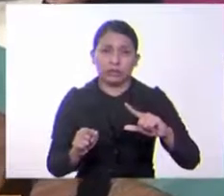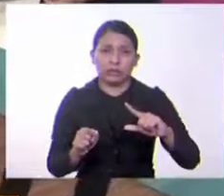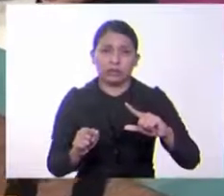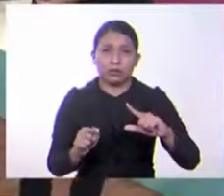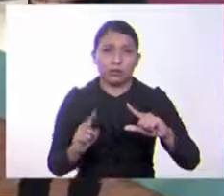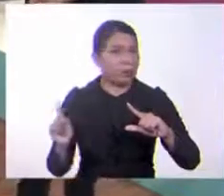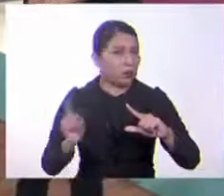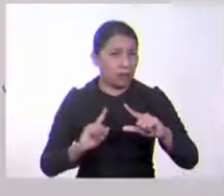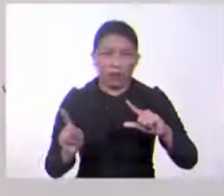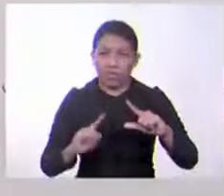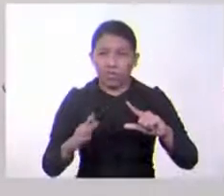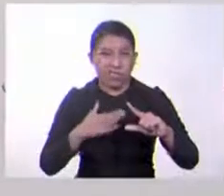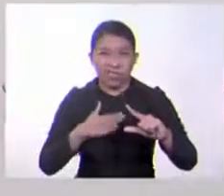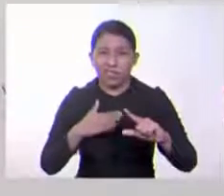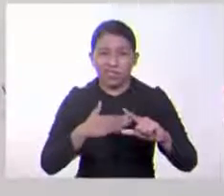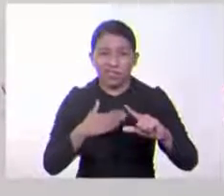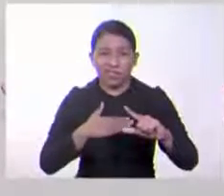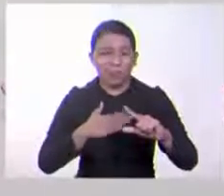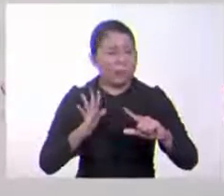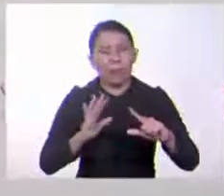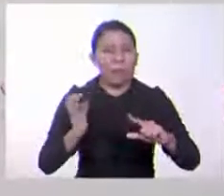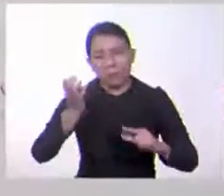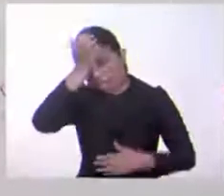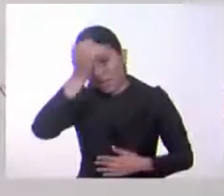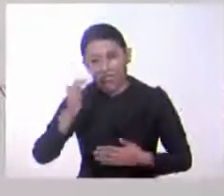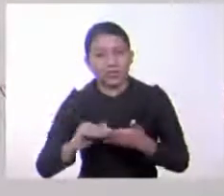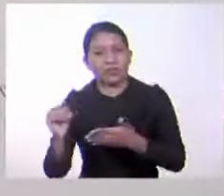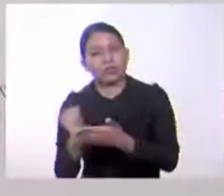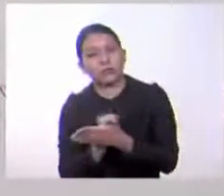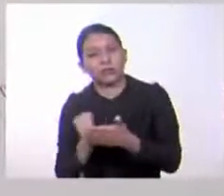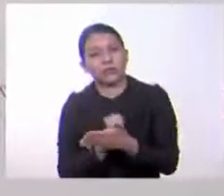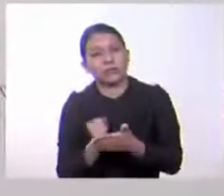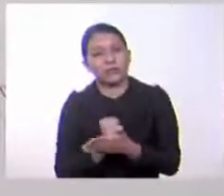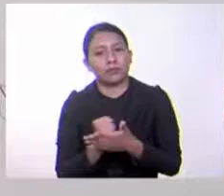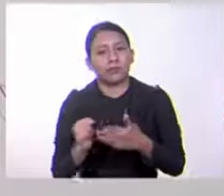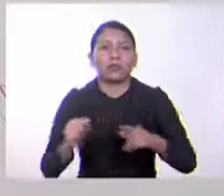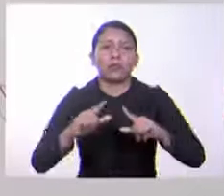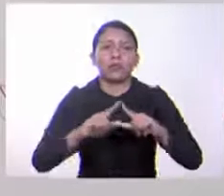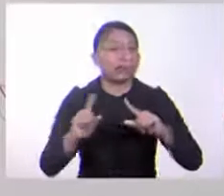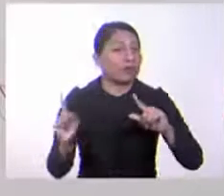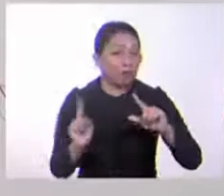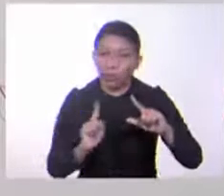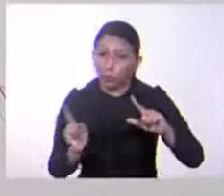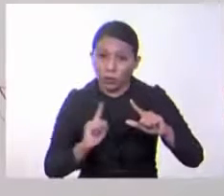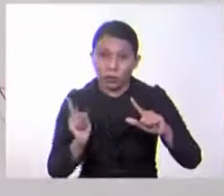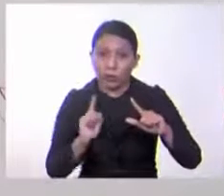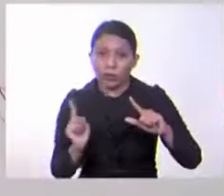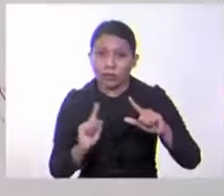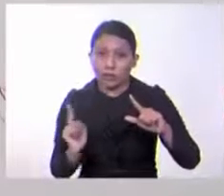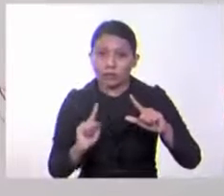no cumple? Espérate aquí, no me quedó bien. No cumple